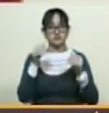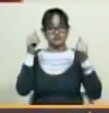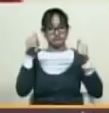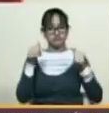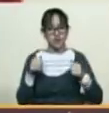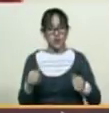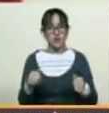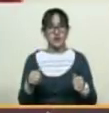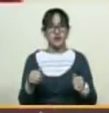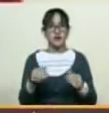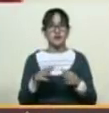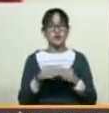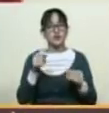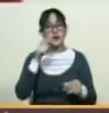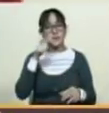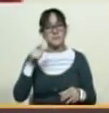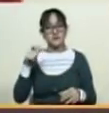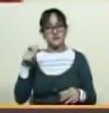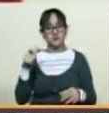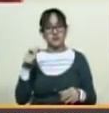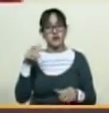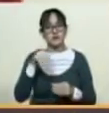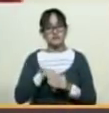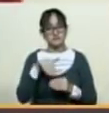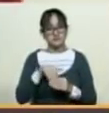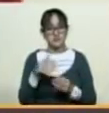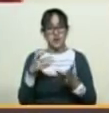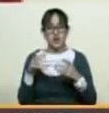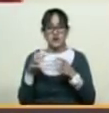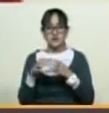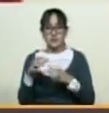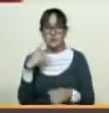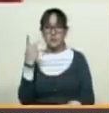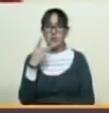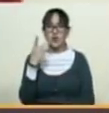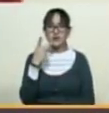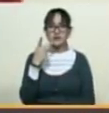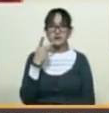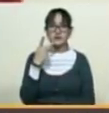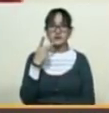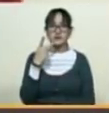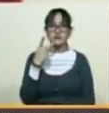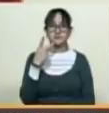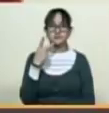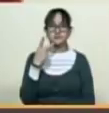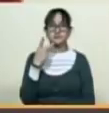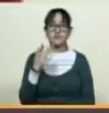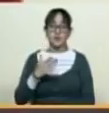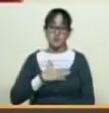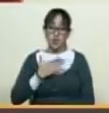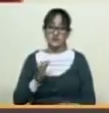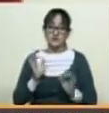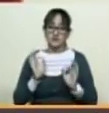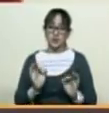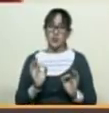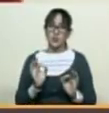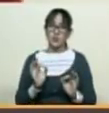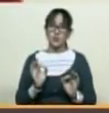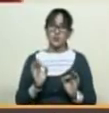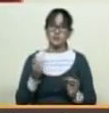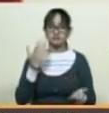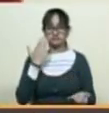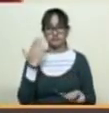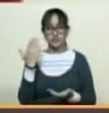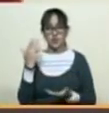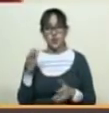para que toda la ciudadanía, electoras, electores, organizaciones con fines políticos, candidatos y candidatas puedan estar seguros y ver y